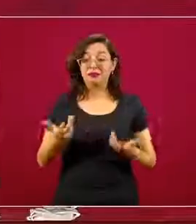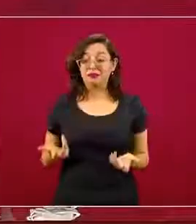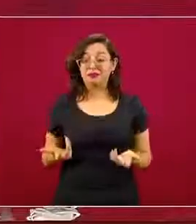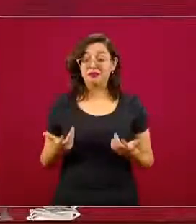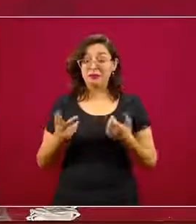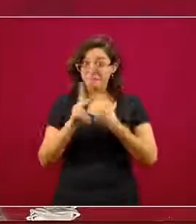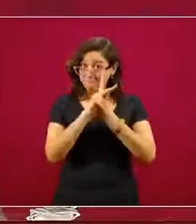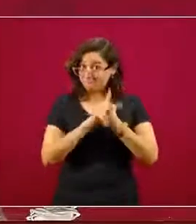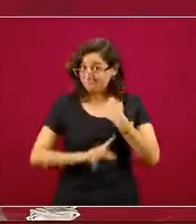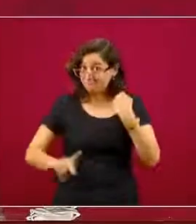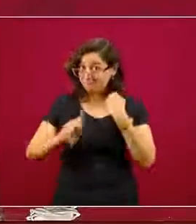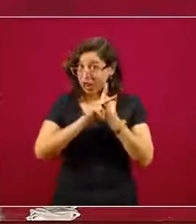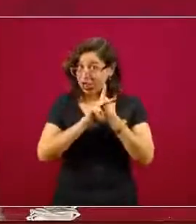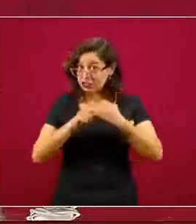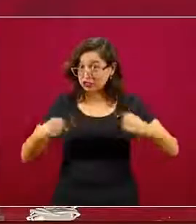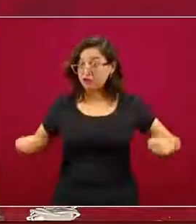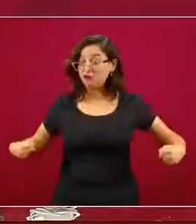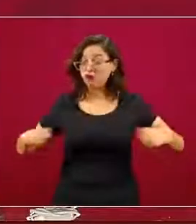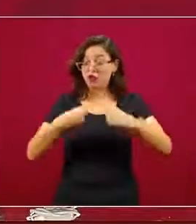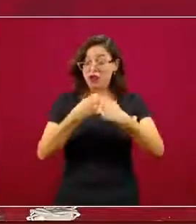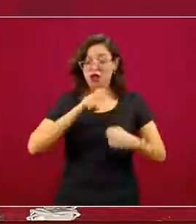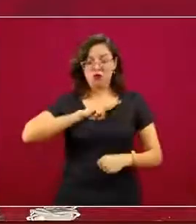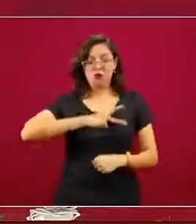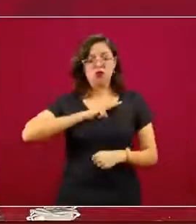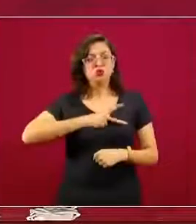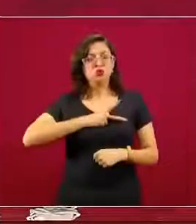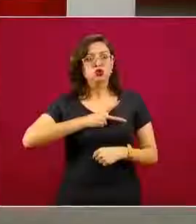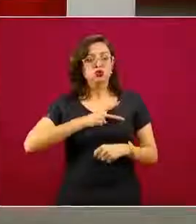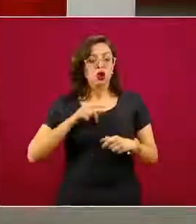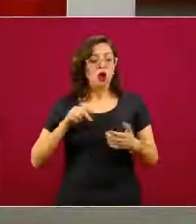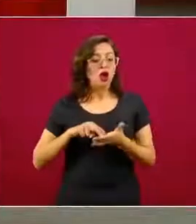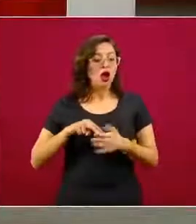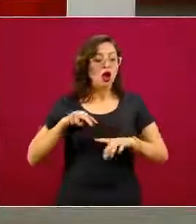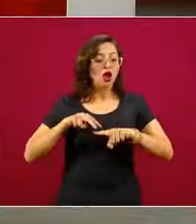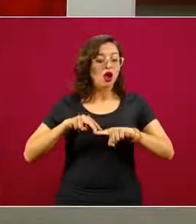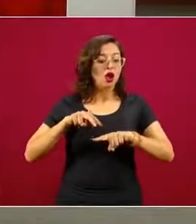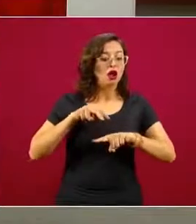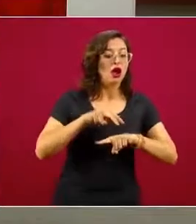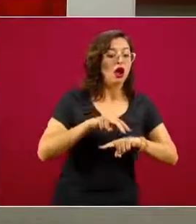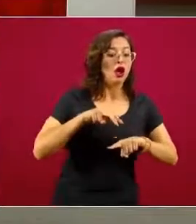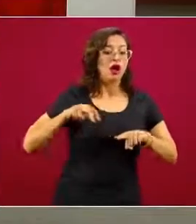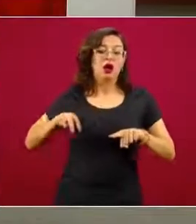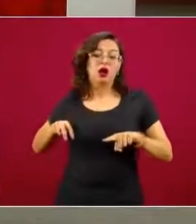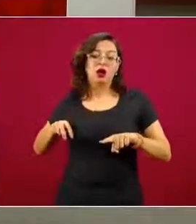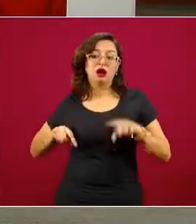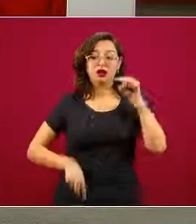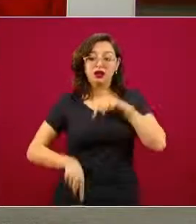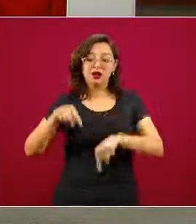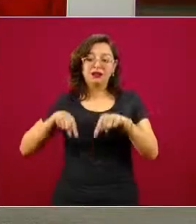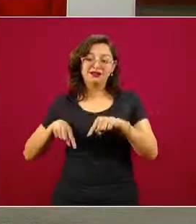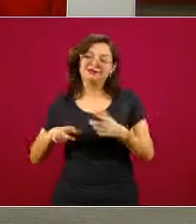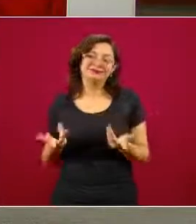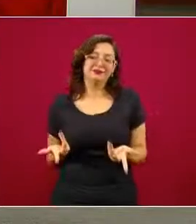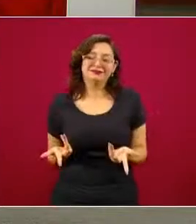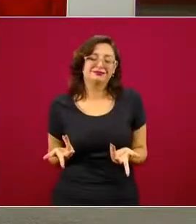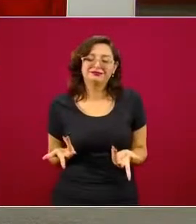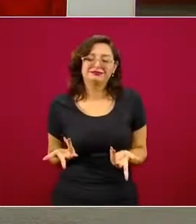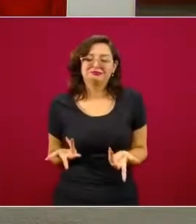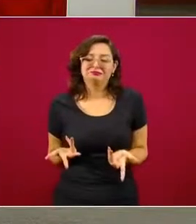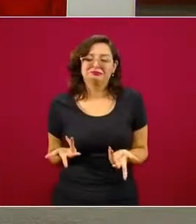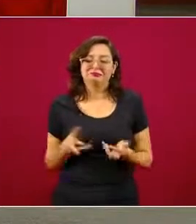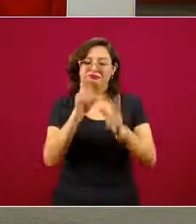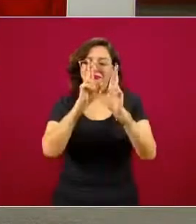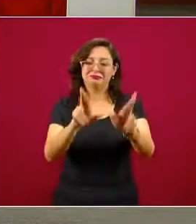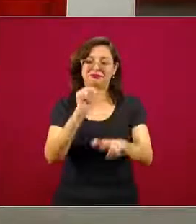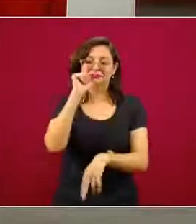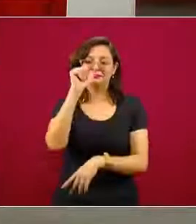o entre países significan algo para los virus. Por esa razón, y me remonto al inicio de la respuesta a